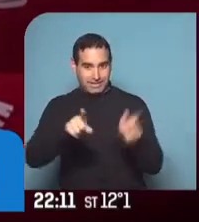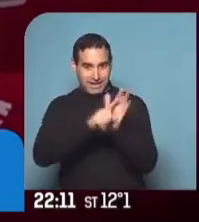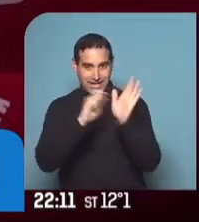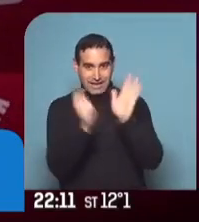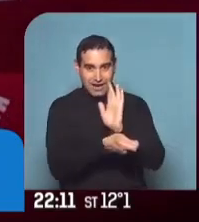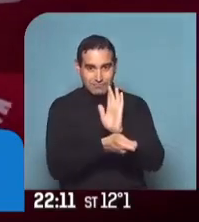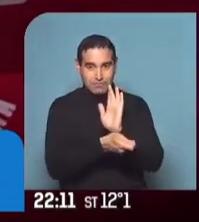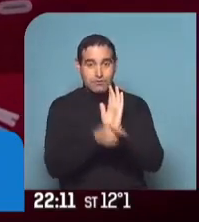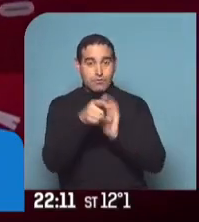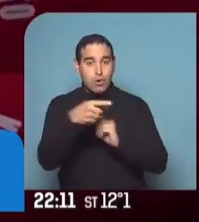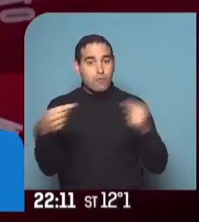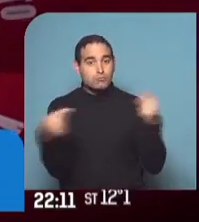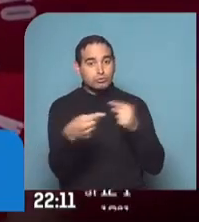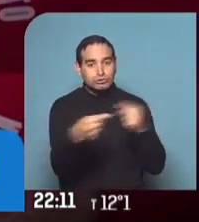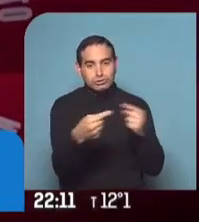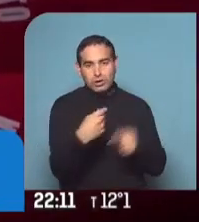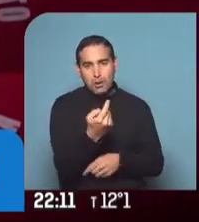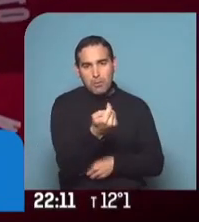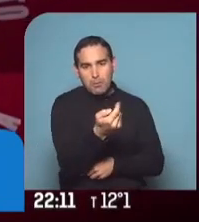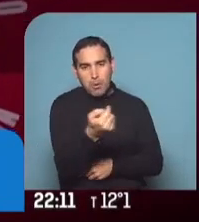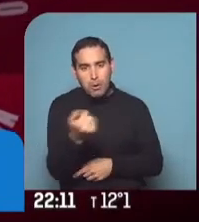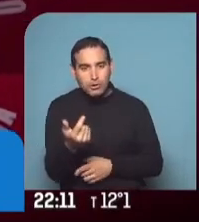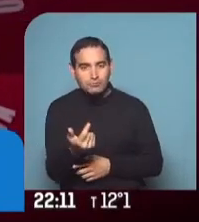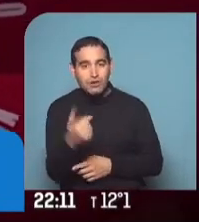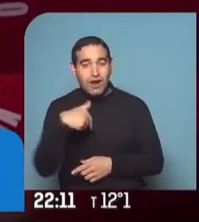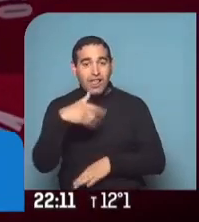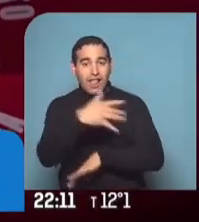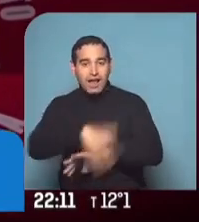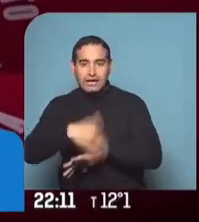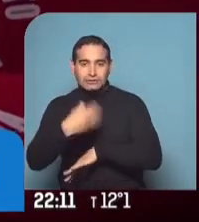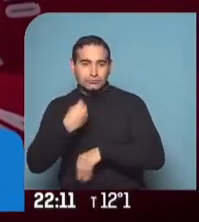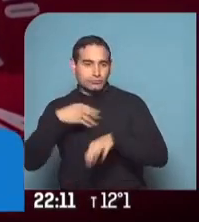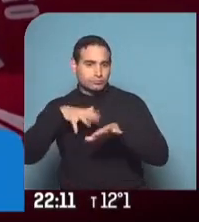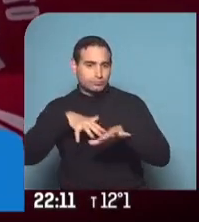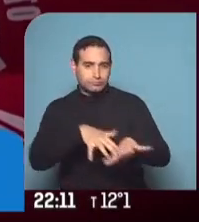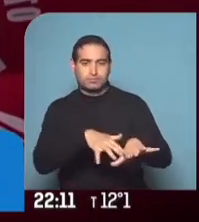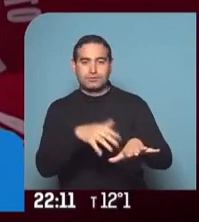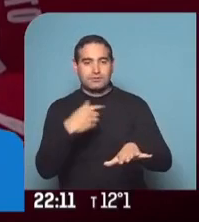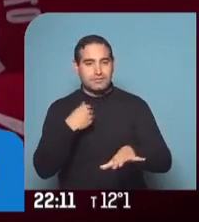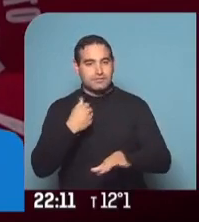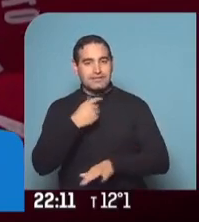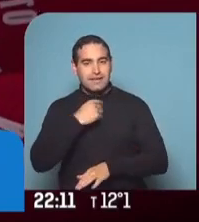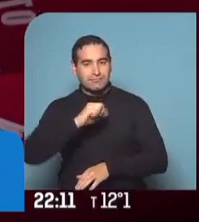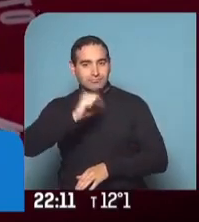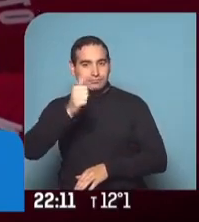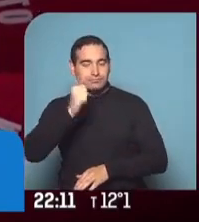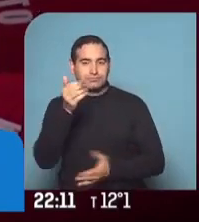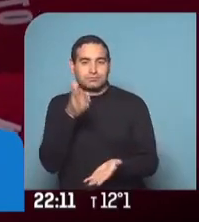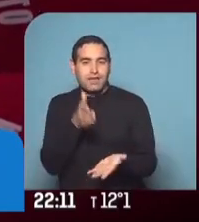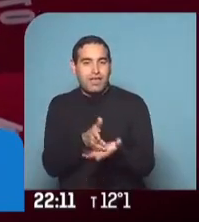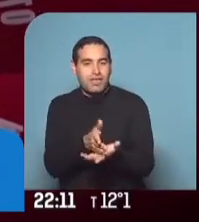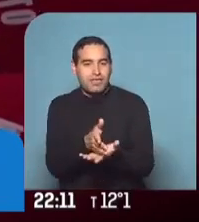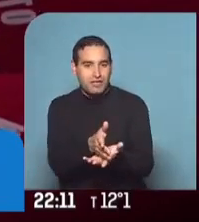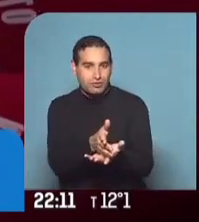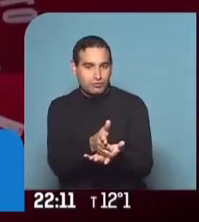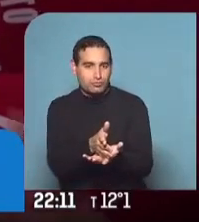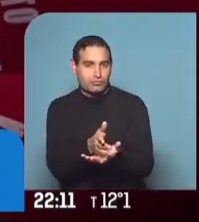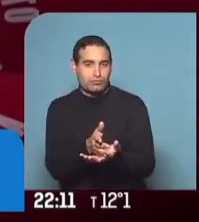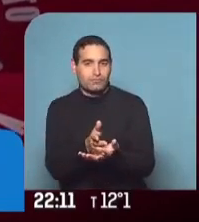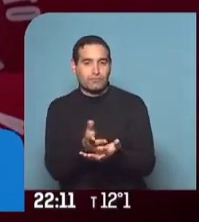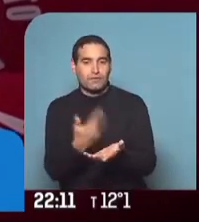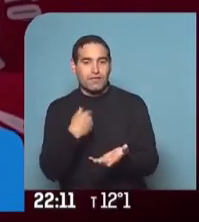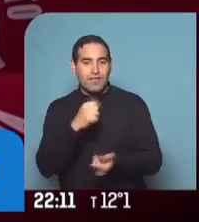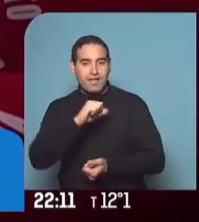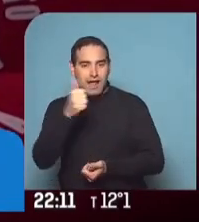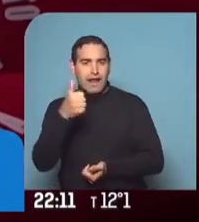que é a oposição, é muito pequena, mas o povo está na rua. E muito do que se conquista, se tratando de direitos,